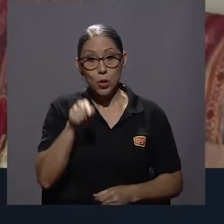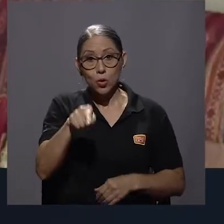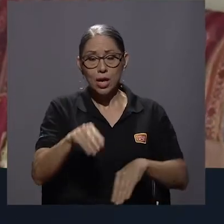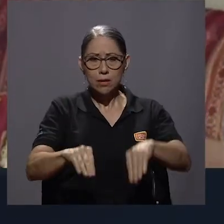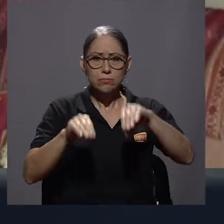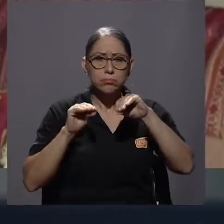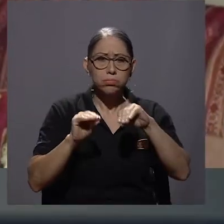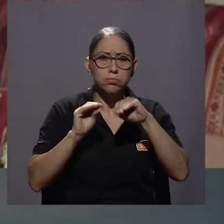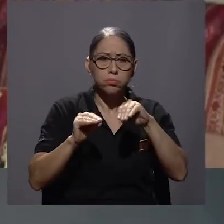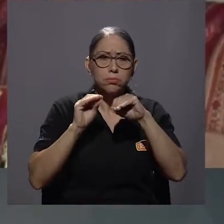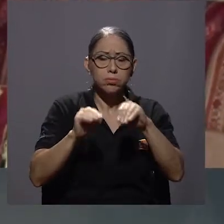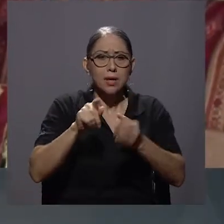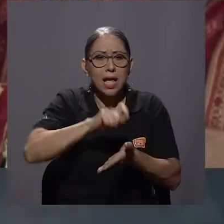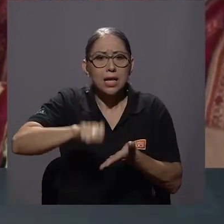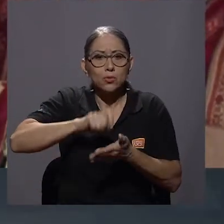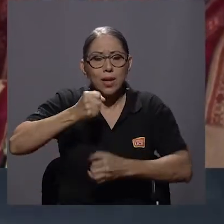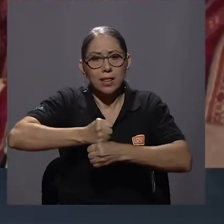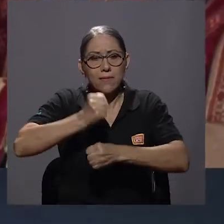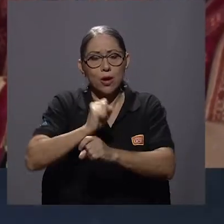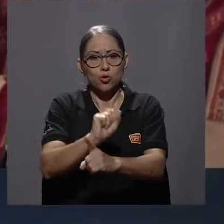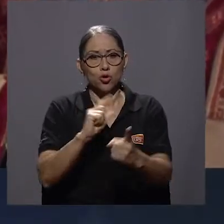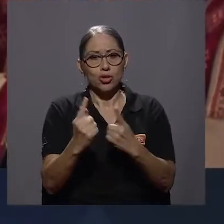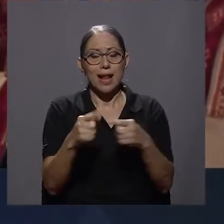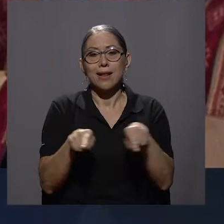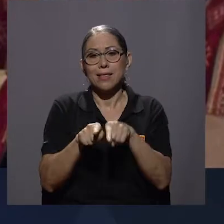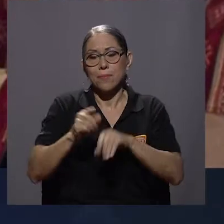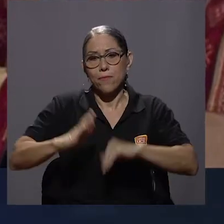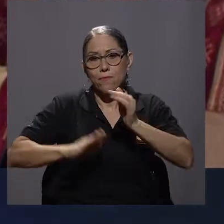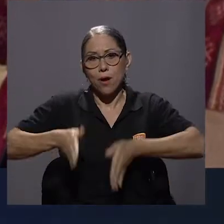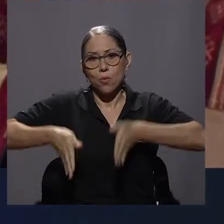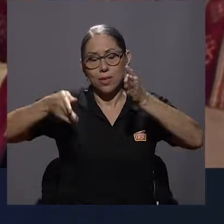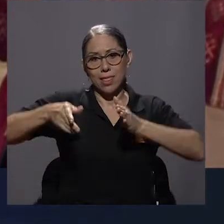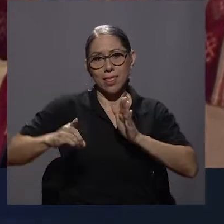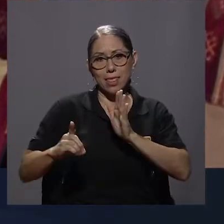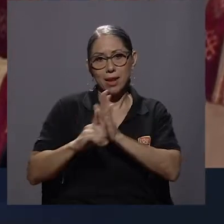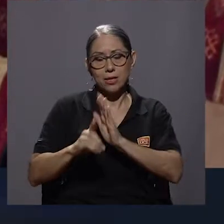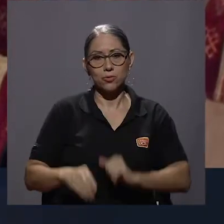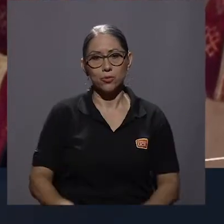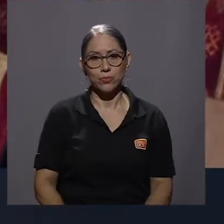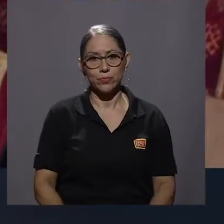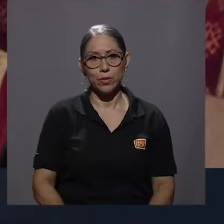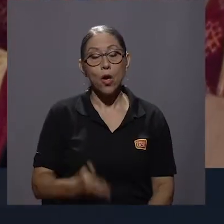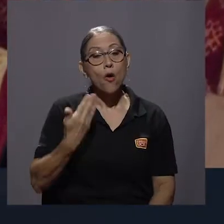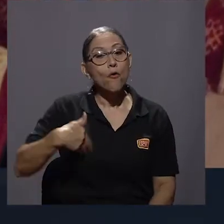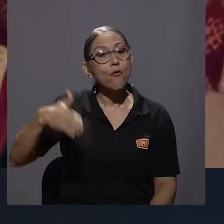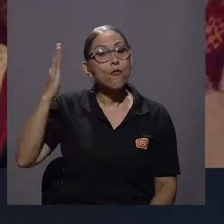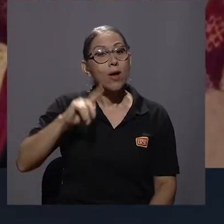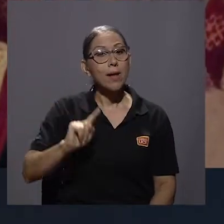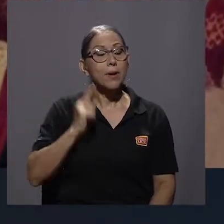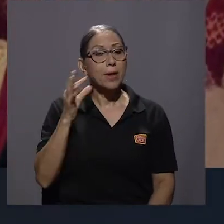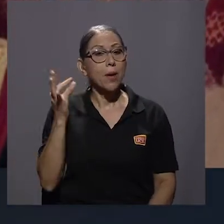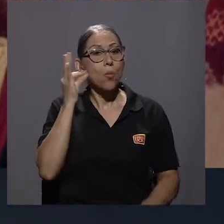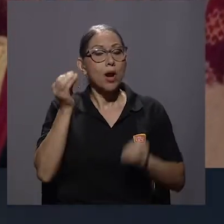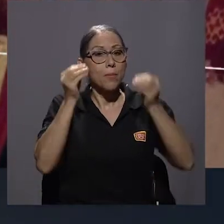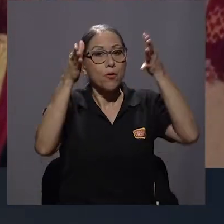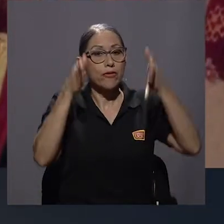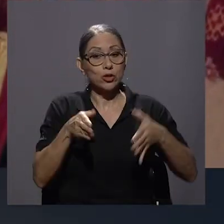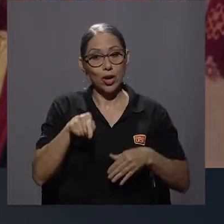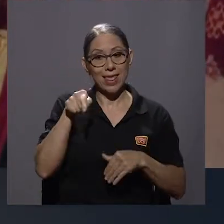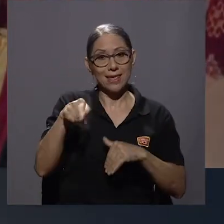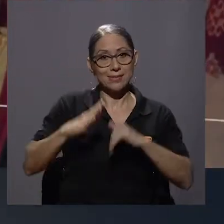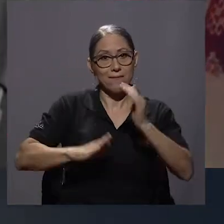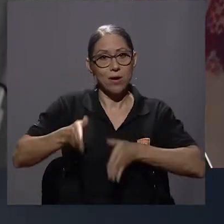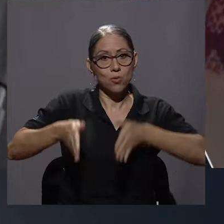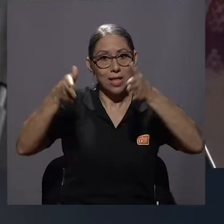en donde impartió lecciones en la Escuela de Trabajo Social y en la Facultad de Derecho. Fue la primera mujer profesora de